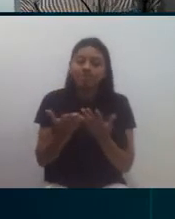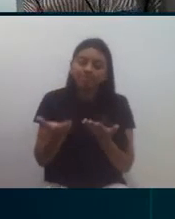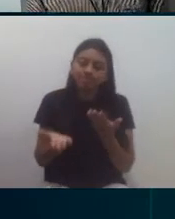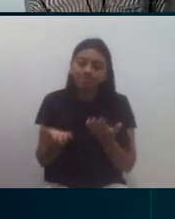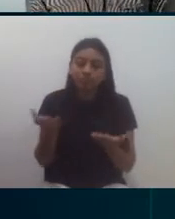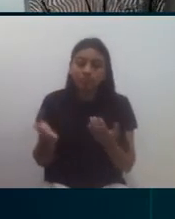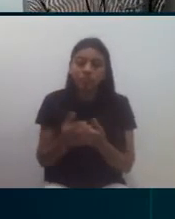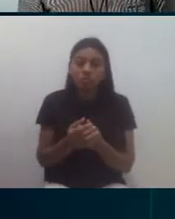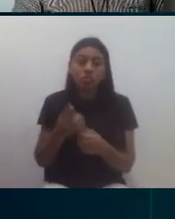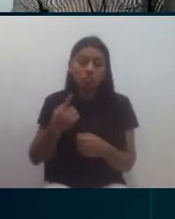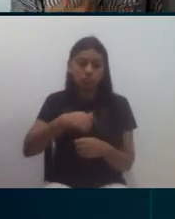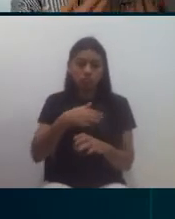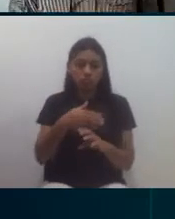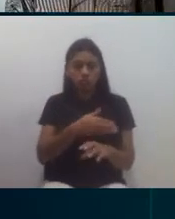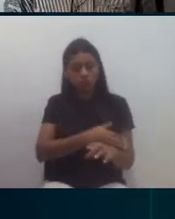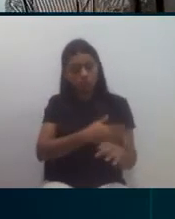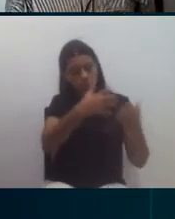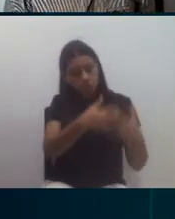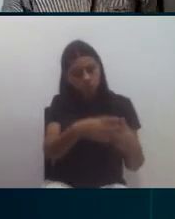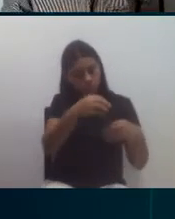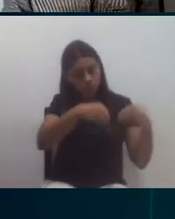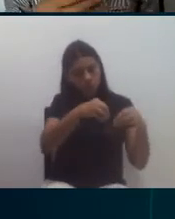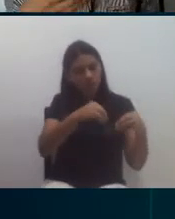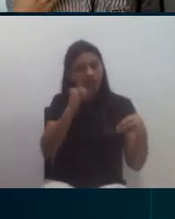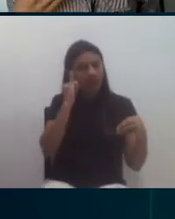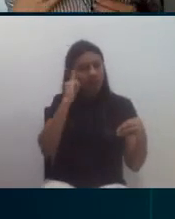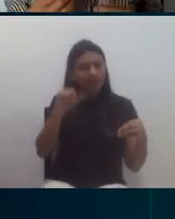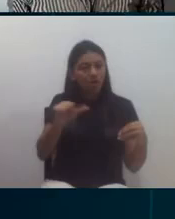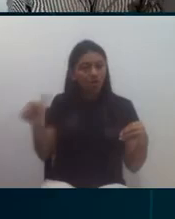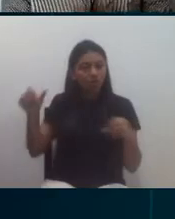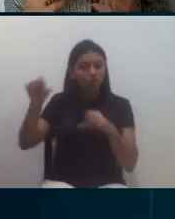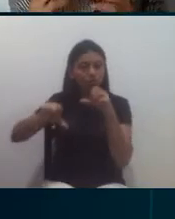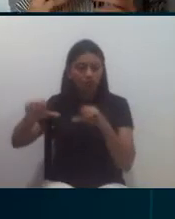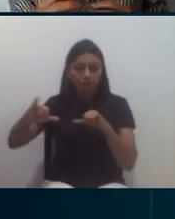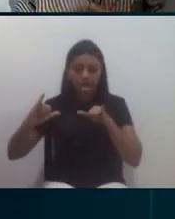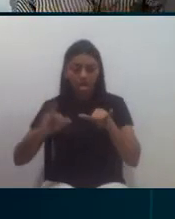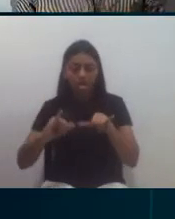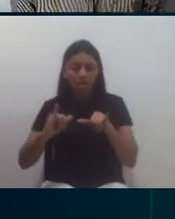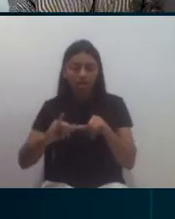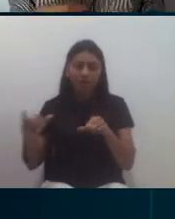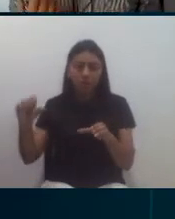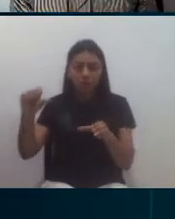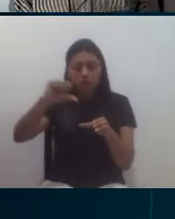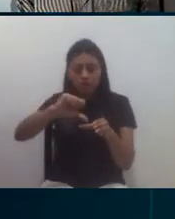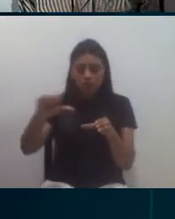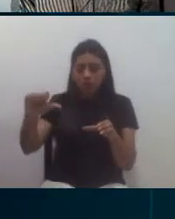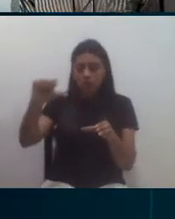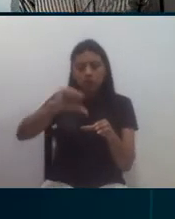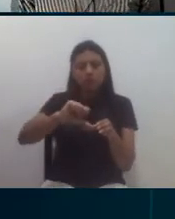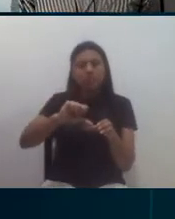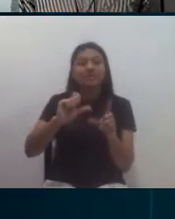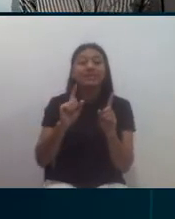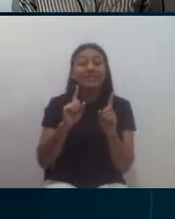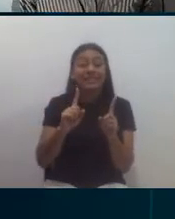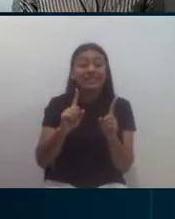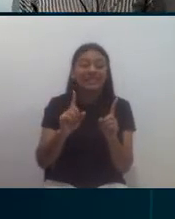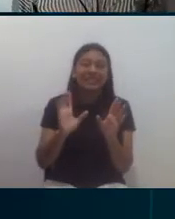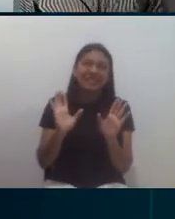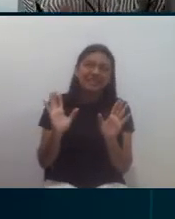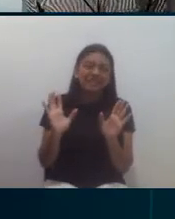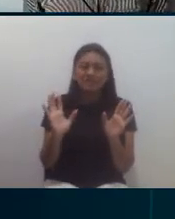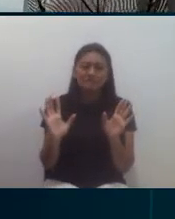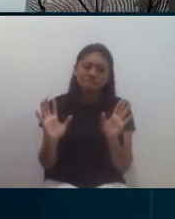aditivos, pero esa no es la idea. Otra forma que se puede hacer para evitar que suba el punto de nube es en el momento de la transesterificación de los